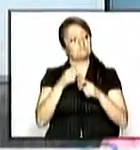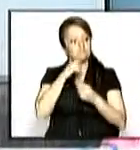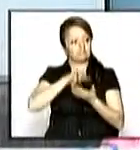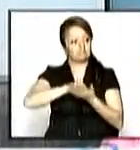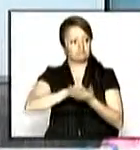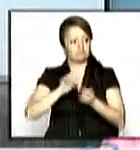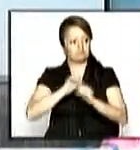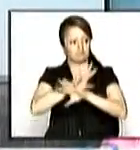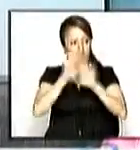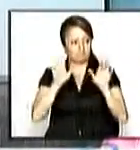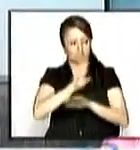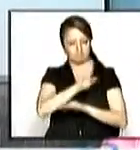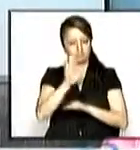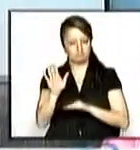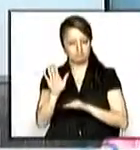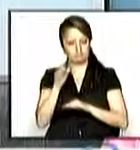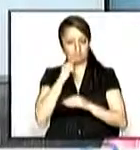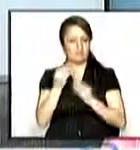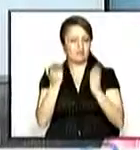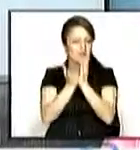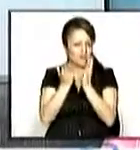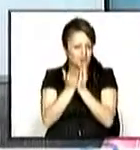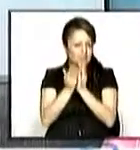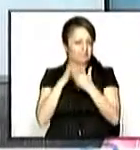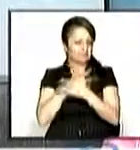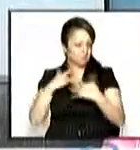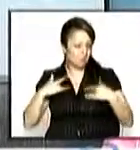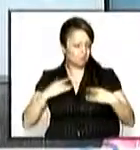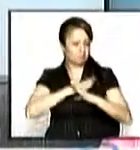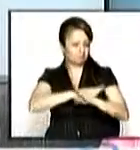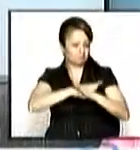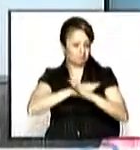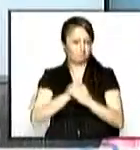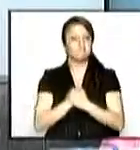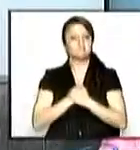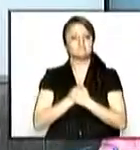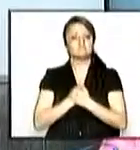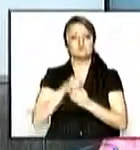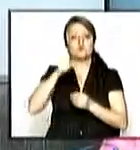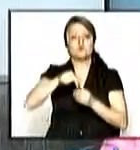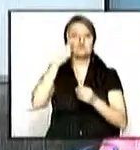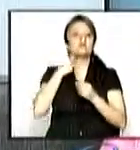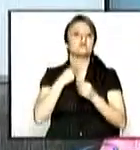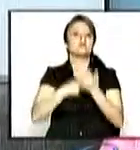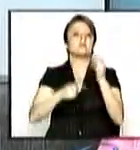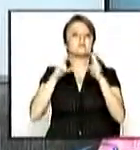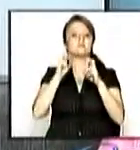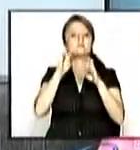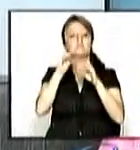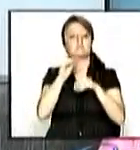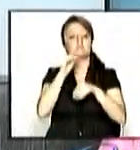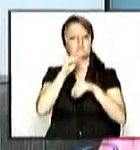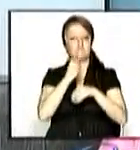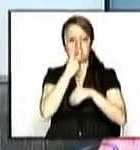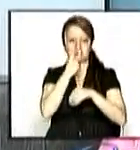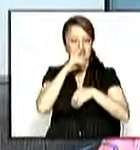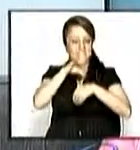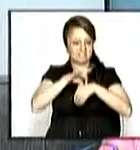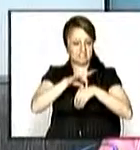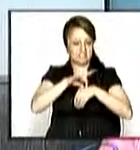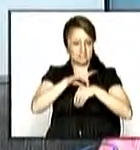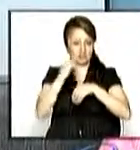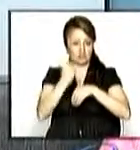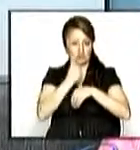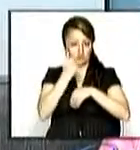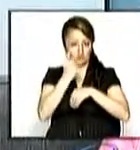como decía el médico Rojas, educativas, de salud, de prevención. Si hoy vamos a hablar sobre odontología, no solamente odontología